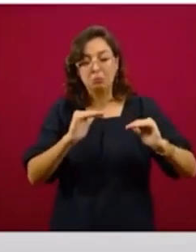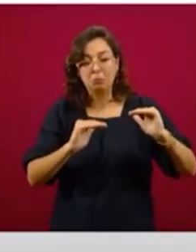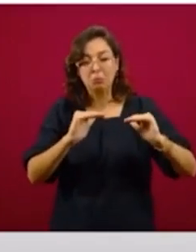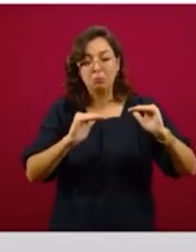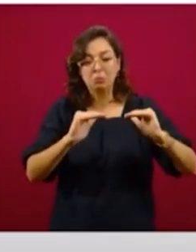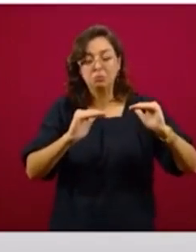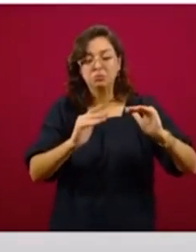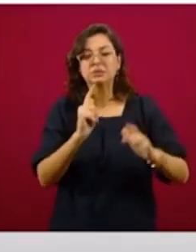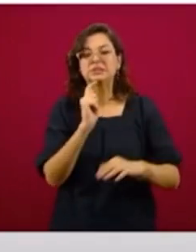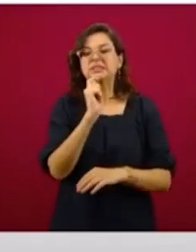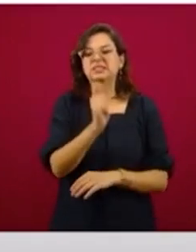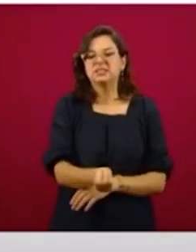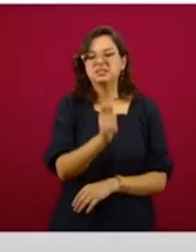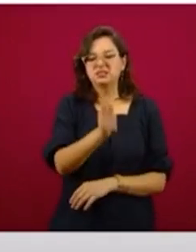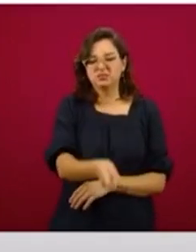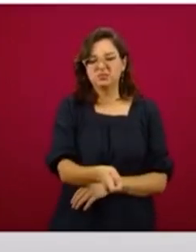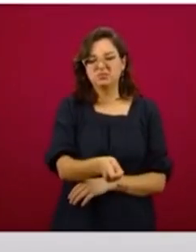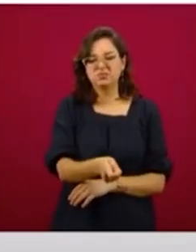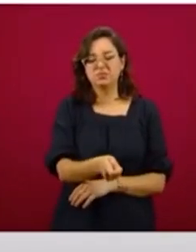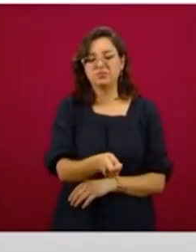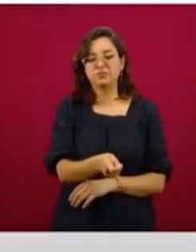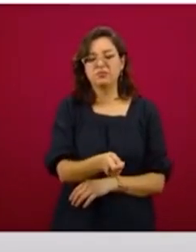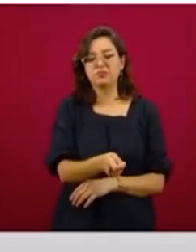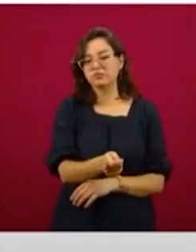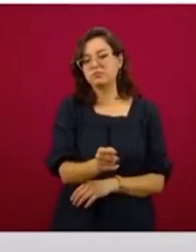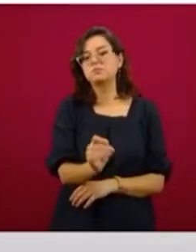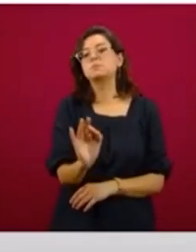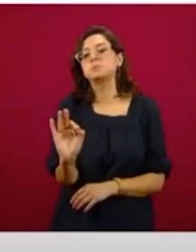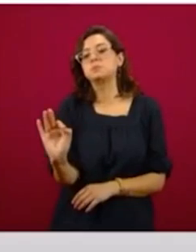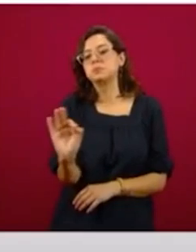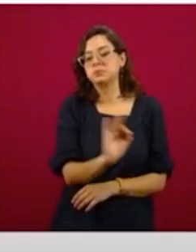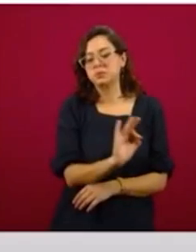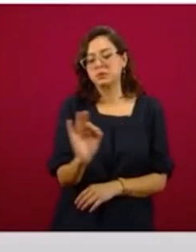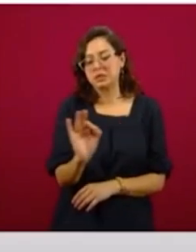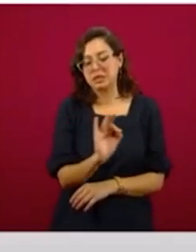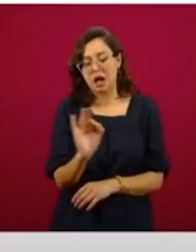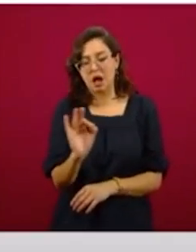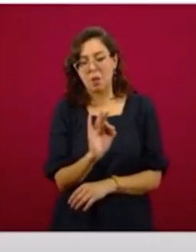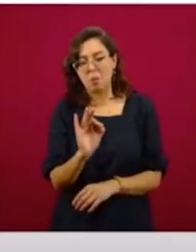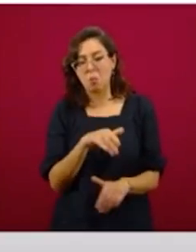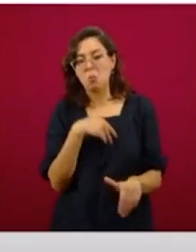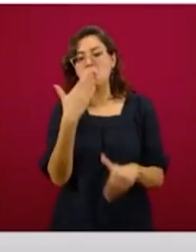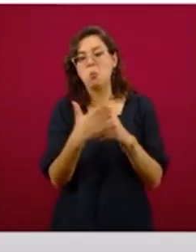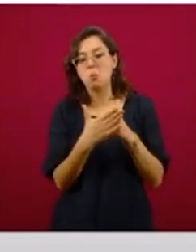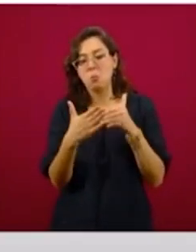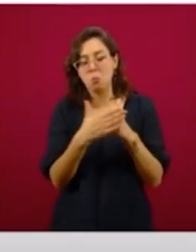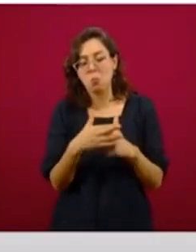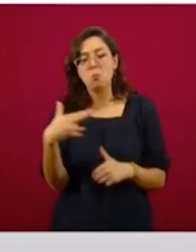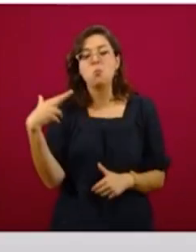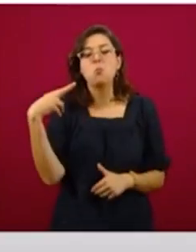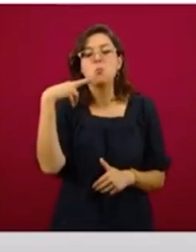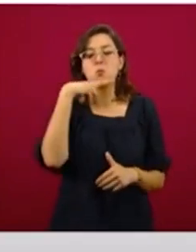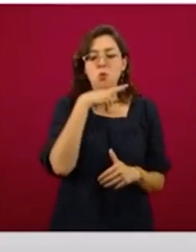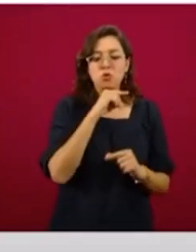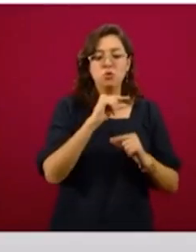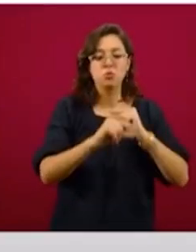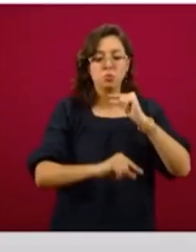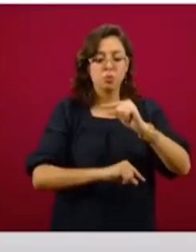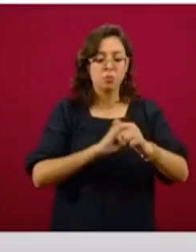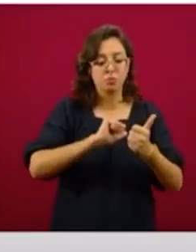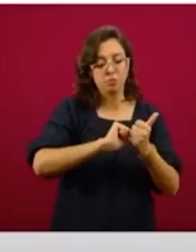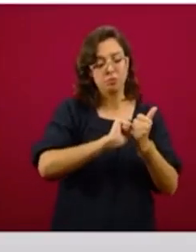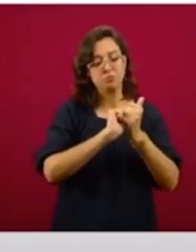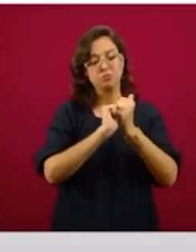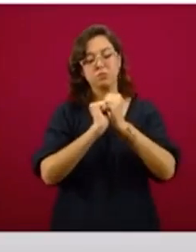hospitalizados eso quiere decir que existe una probabilidad de que este rojo vaya transitando poco a poco